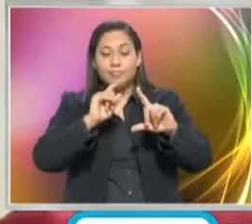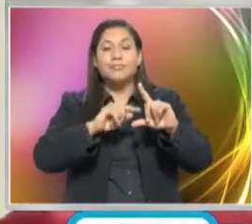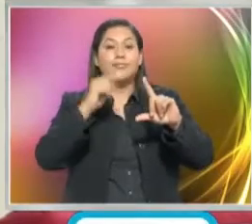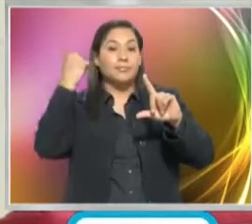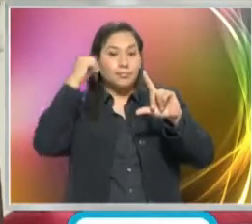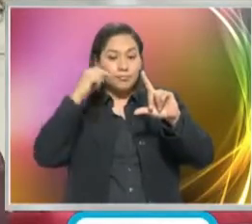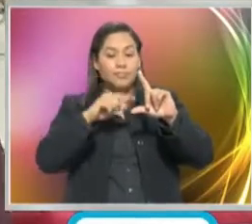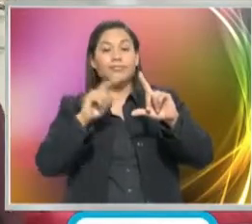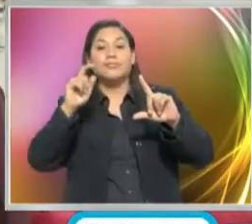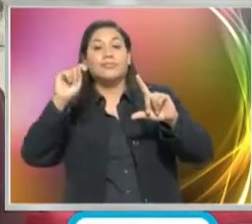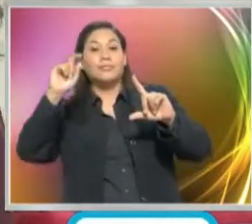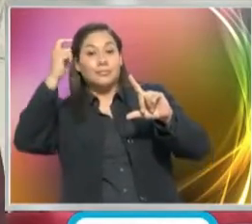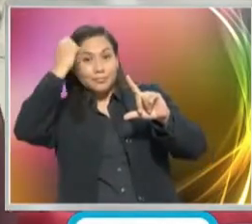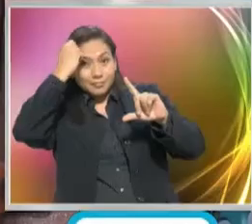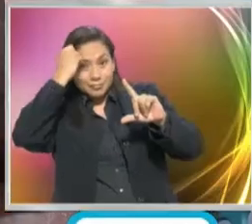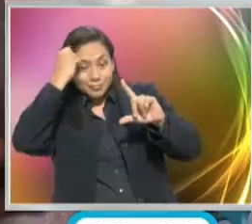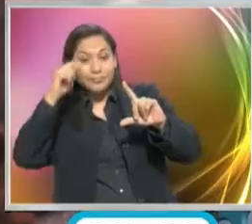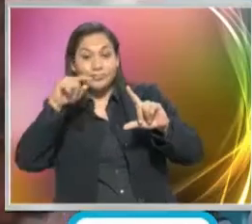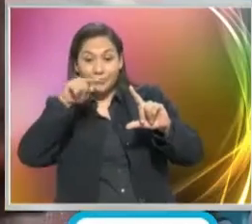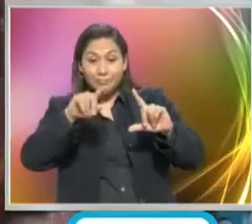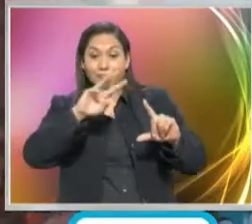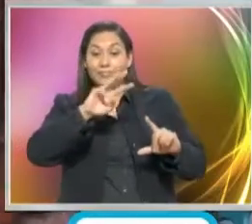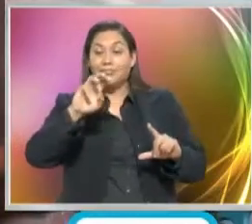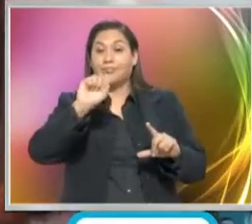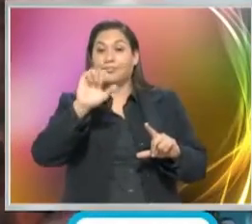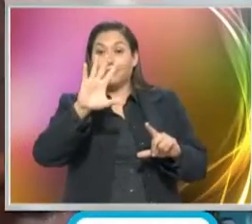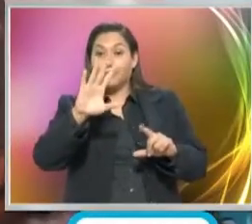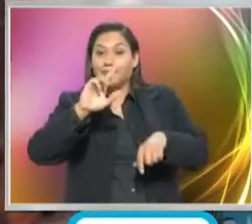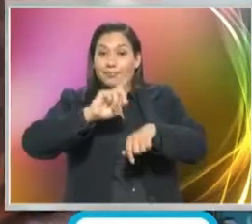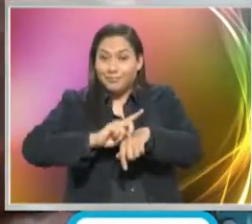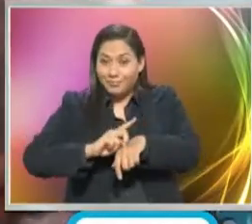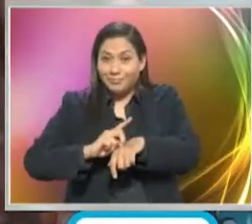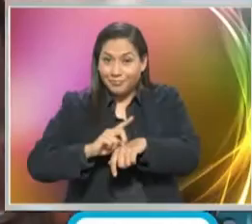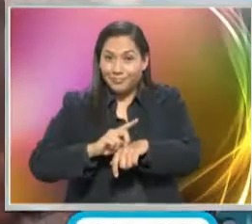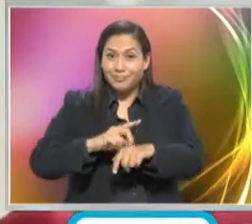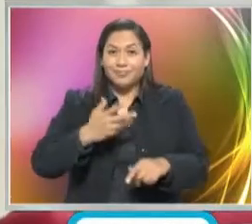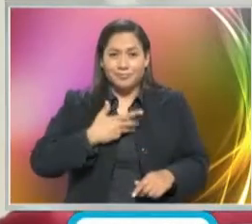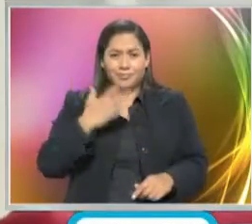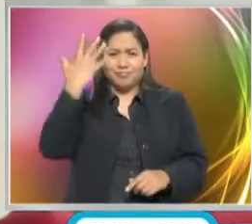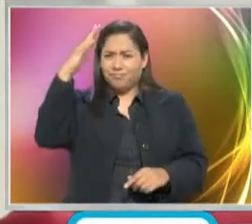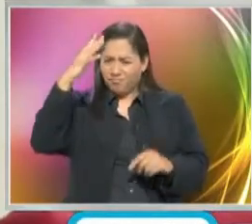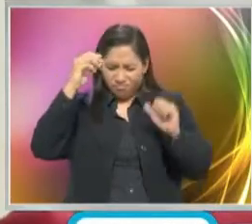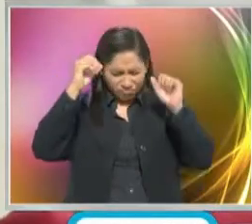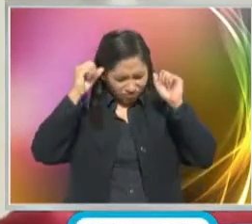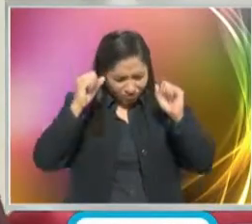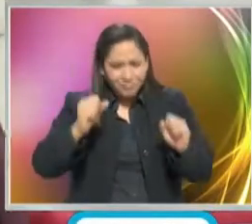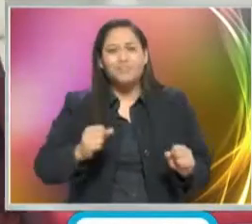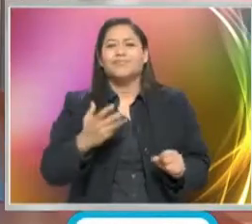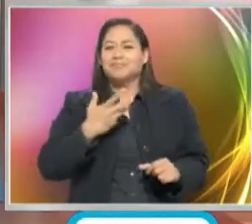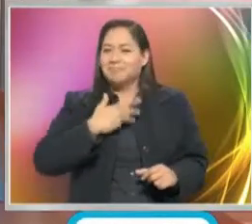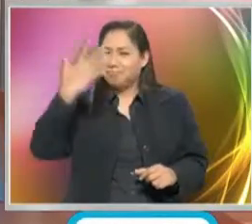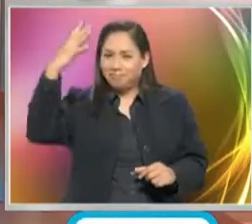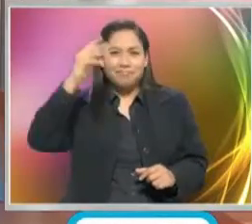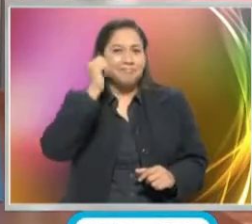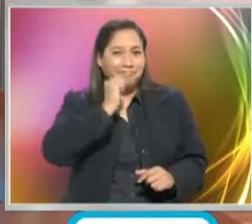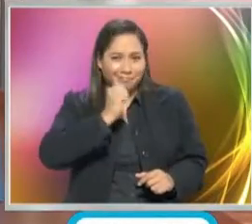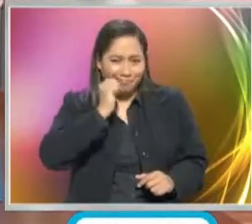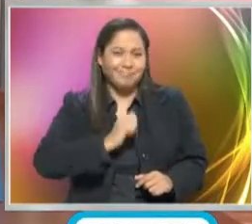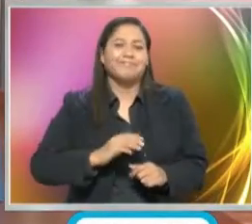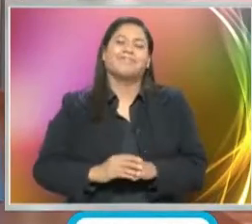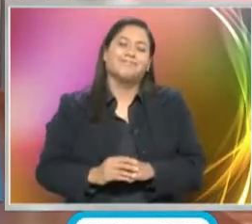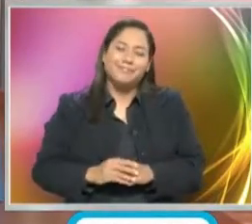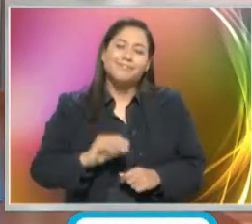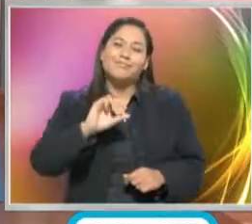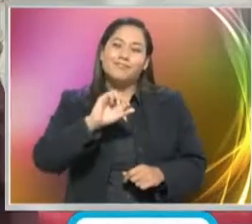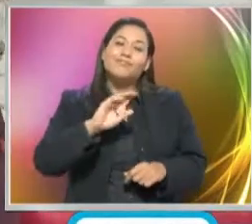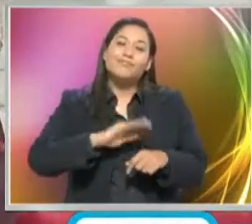Taxco. Mira. Y fíjate que ahí dice 365 días al año de sol asegurados. ¡Ah, Sí. qué maravilla! Entonces Sí. es otro de los